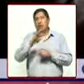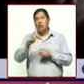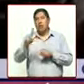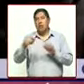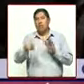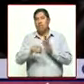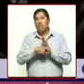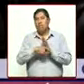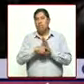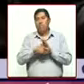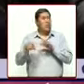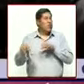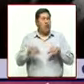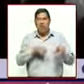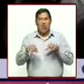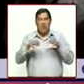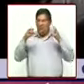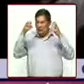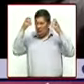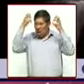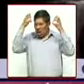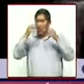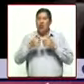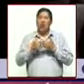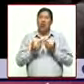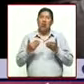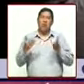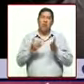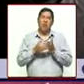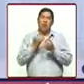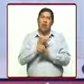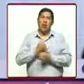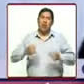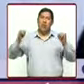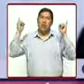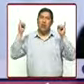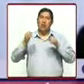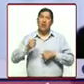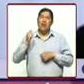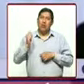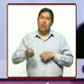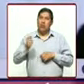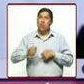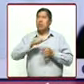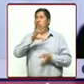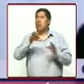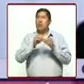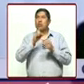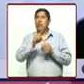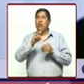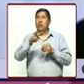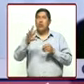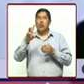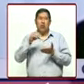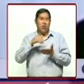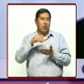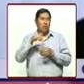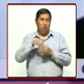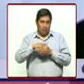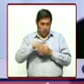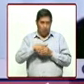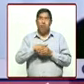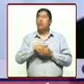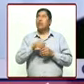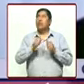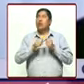contra, generando un fuerte debate sobre su impacto en la independencia judicial. Se emitieron un total de 127 votos, de los